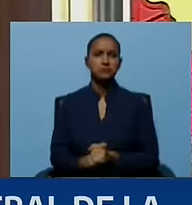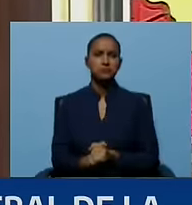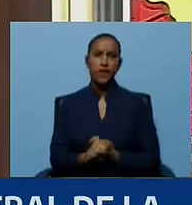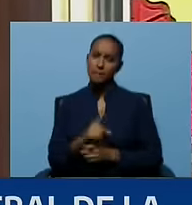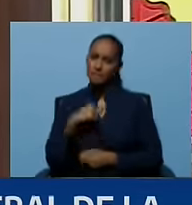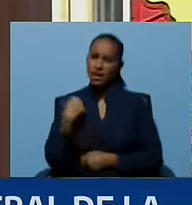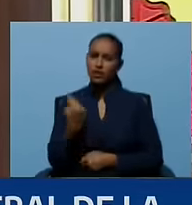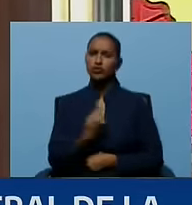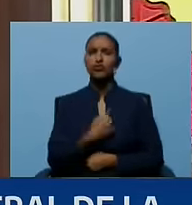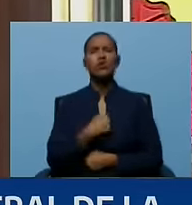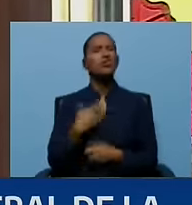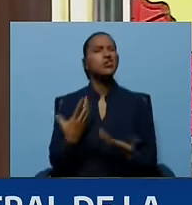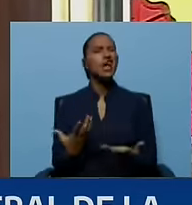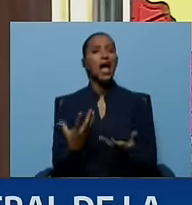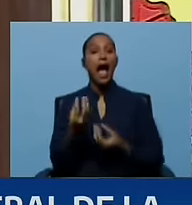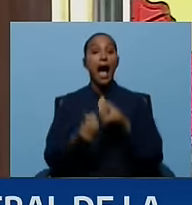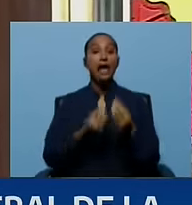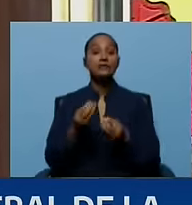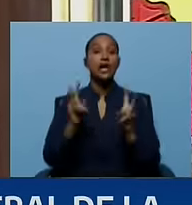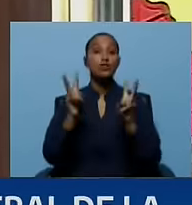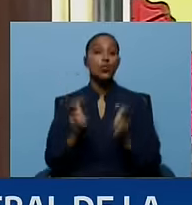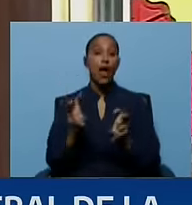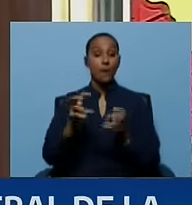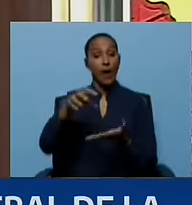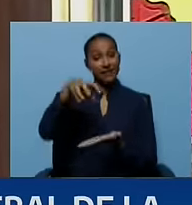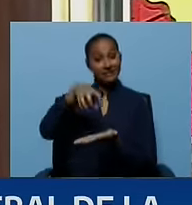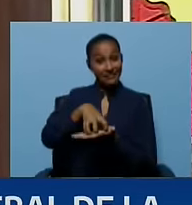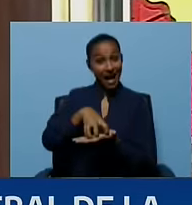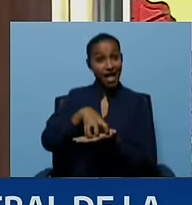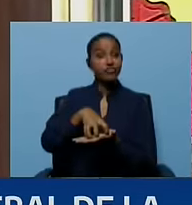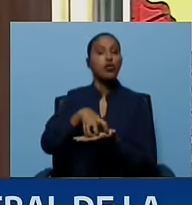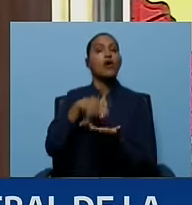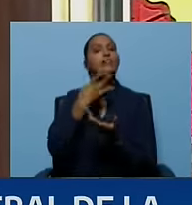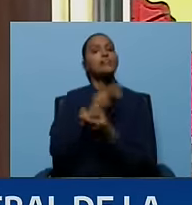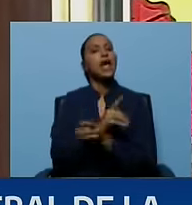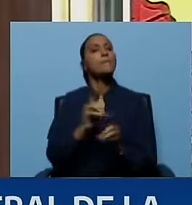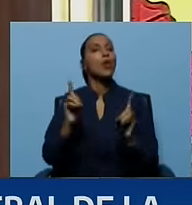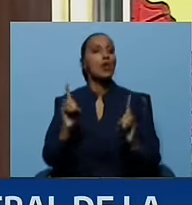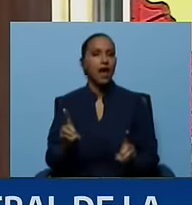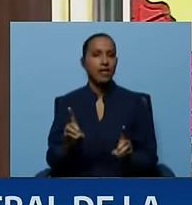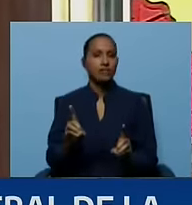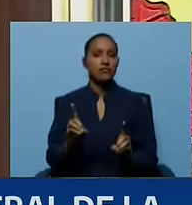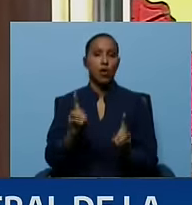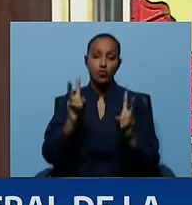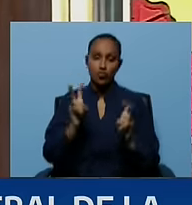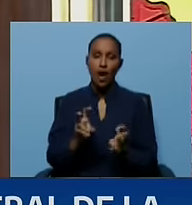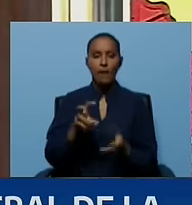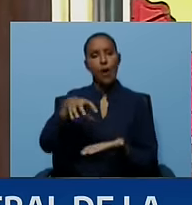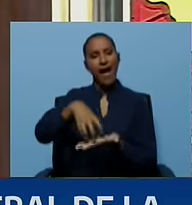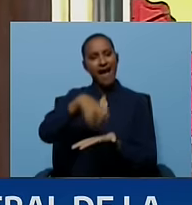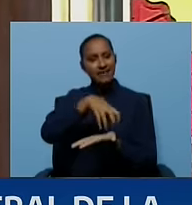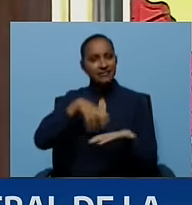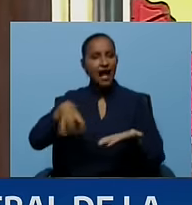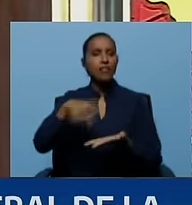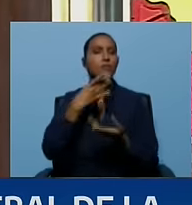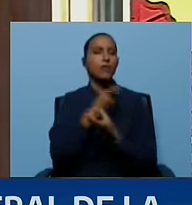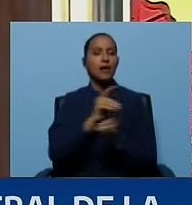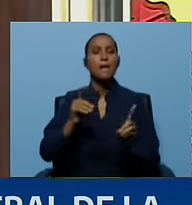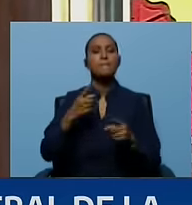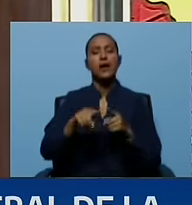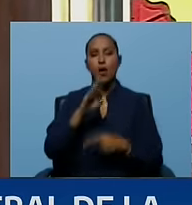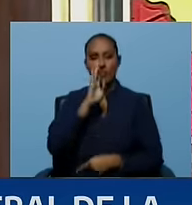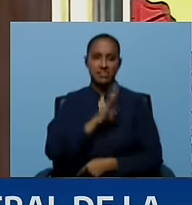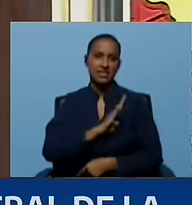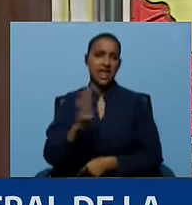nosotros construir el nuevo Estado democrático, pero hablando de democracia directa. Lo que ha